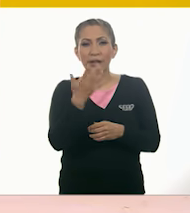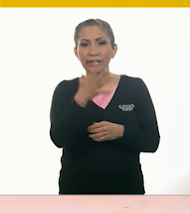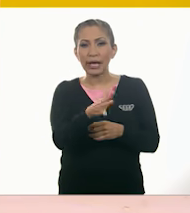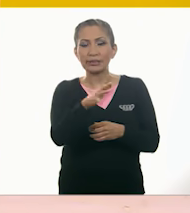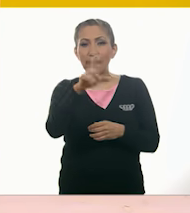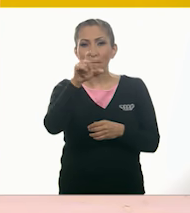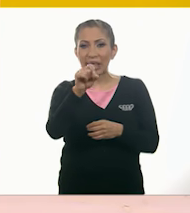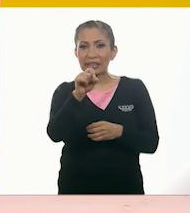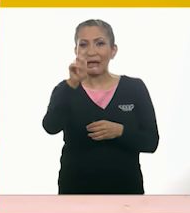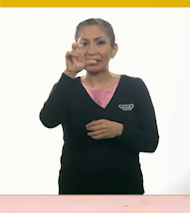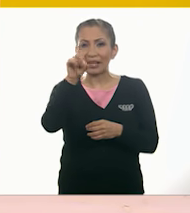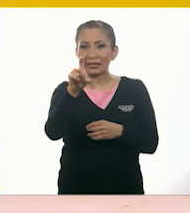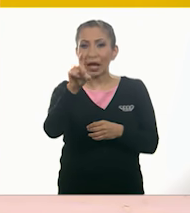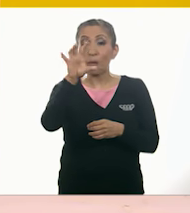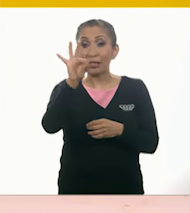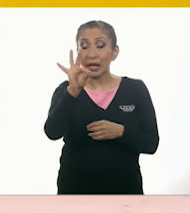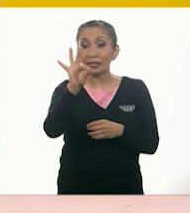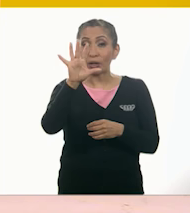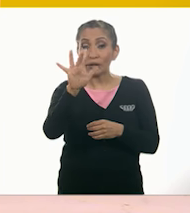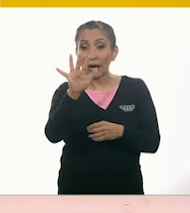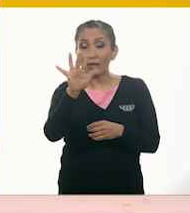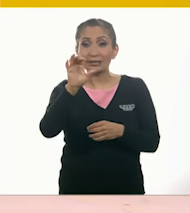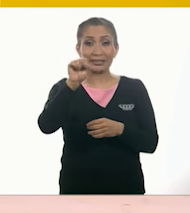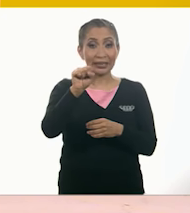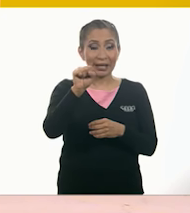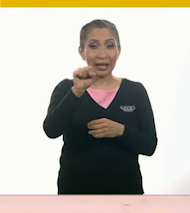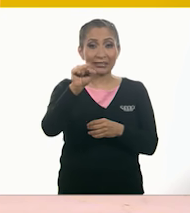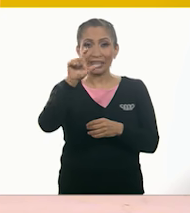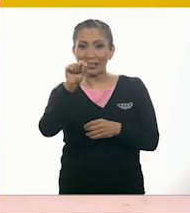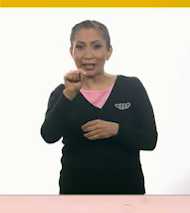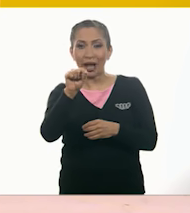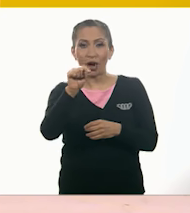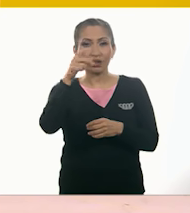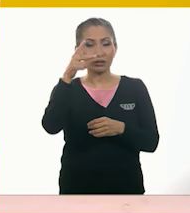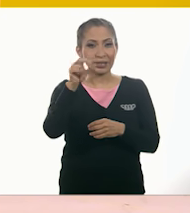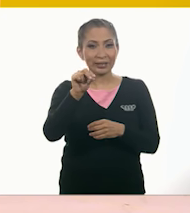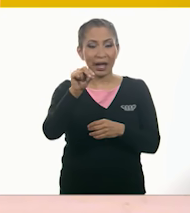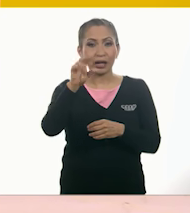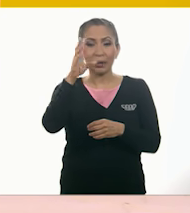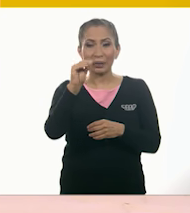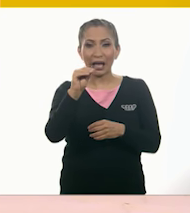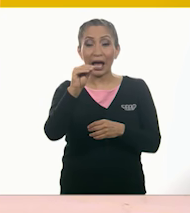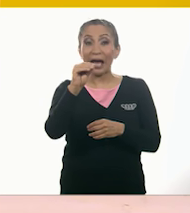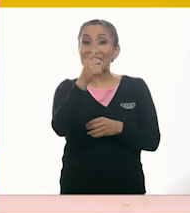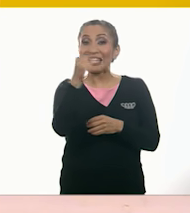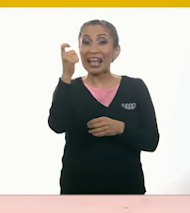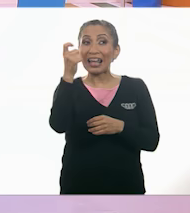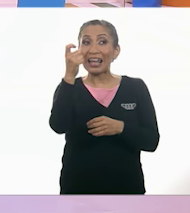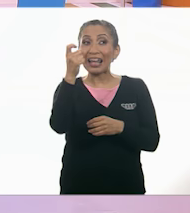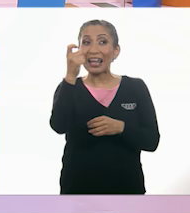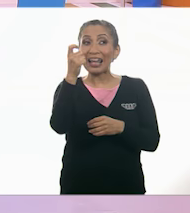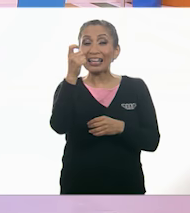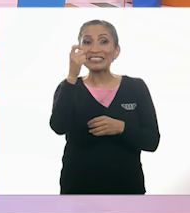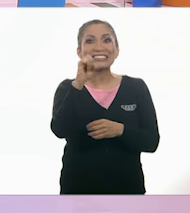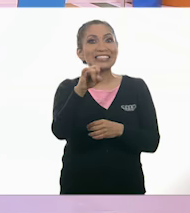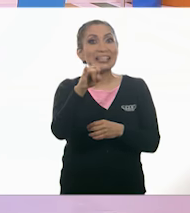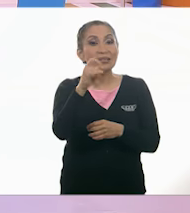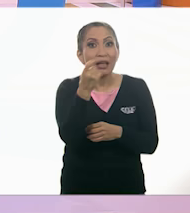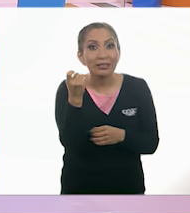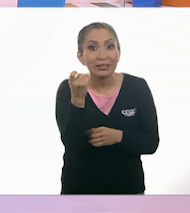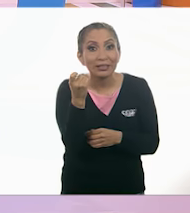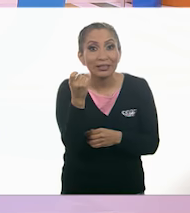10, 20, 30, 40, 50, 60, 70, 80, 90, sí.